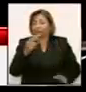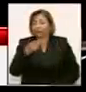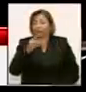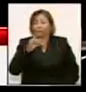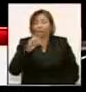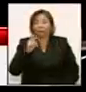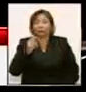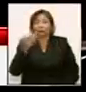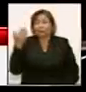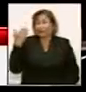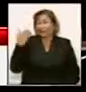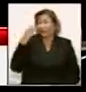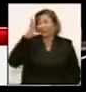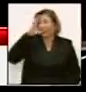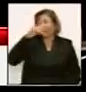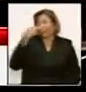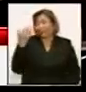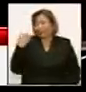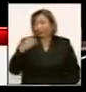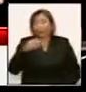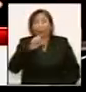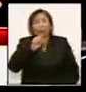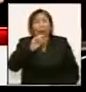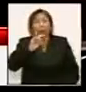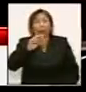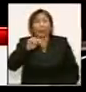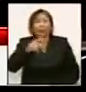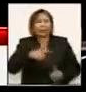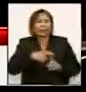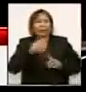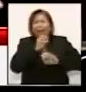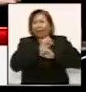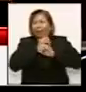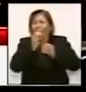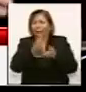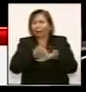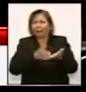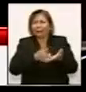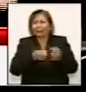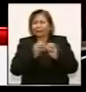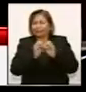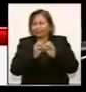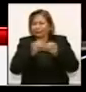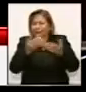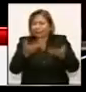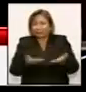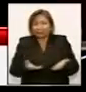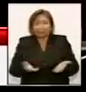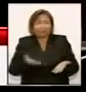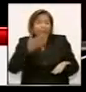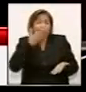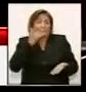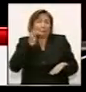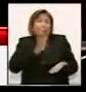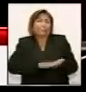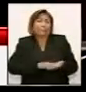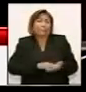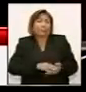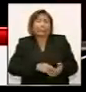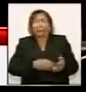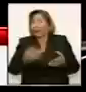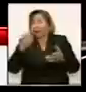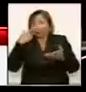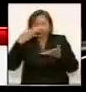Huerta antes de anoche, presenta los cuadros y mete hasta la SUNAT. La SUNAT no tiene que ser parte de la reparación de la SUNAT con los impuestos, y más la SUNAT anterior de no